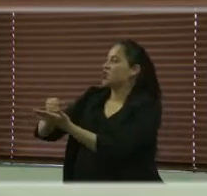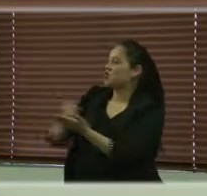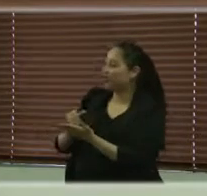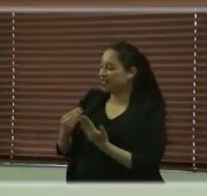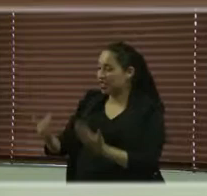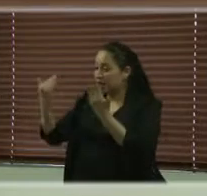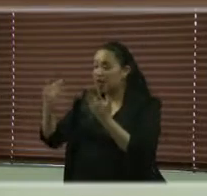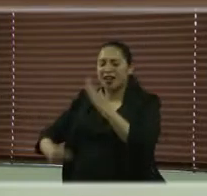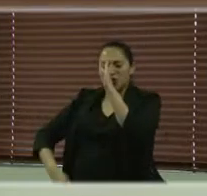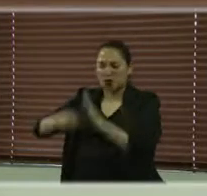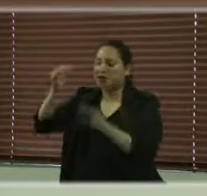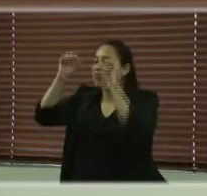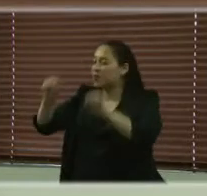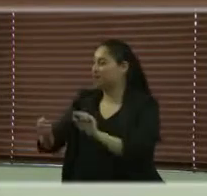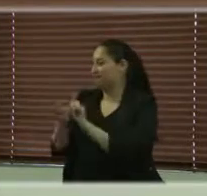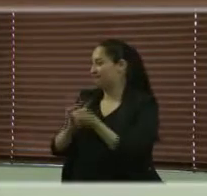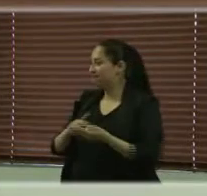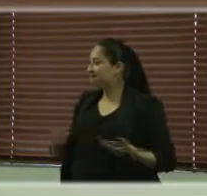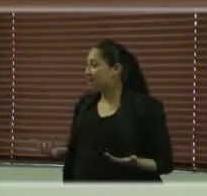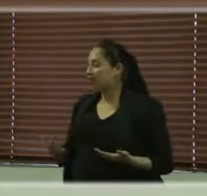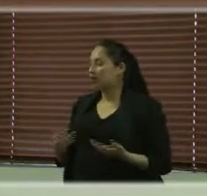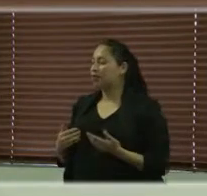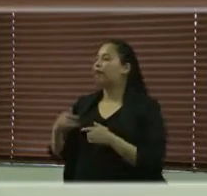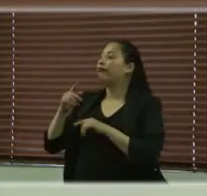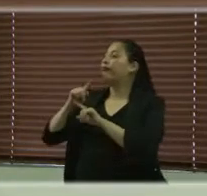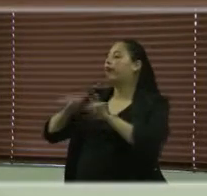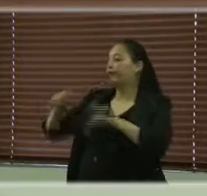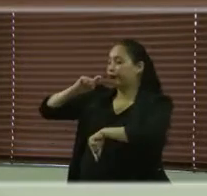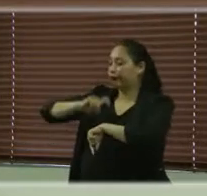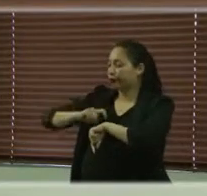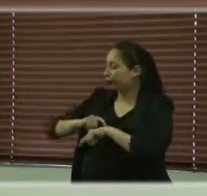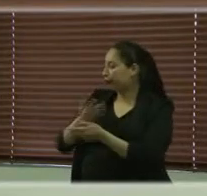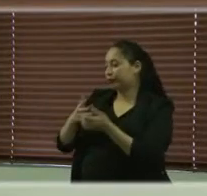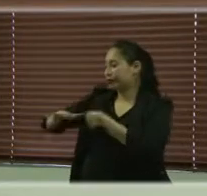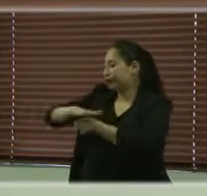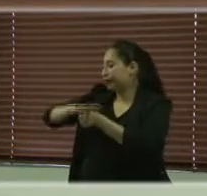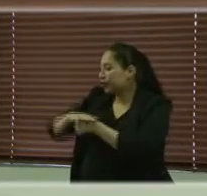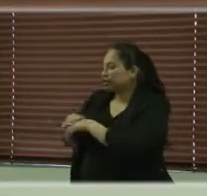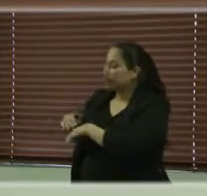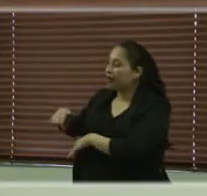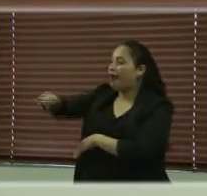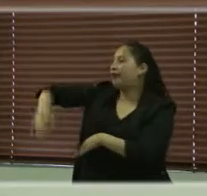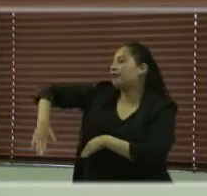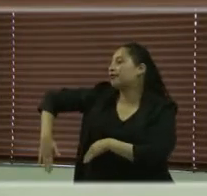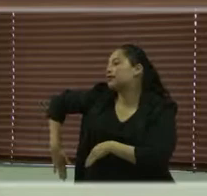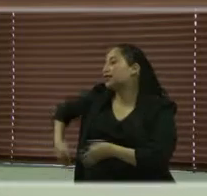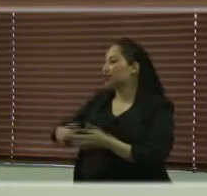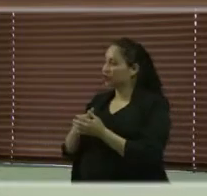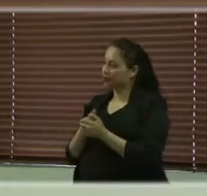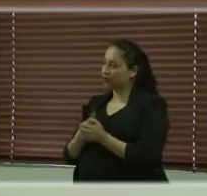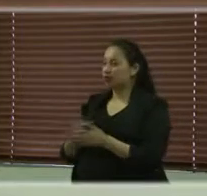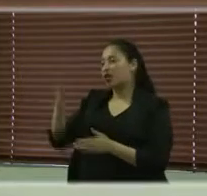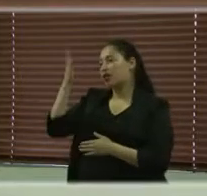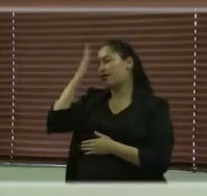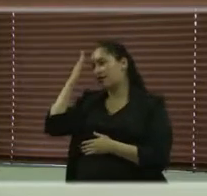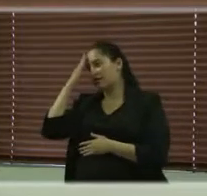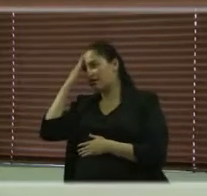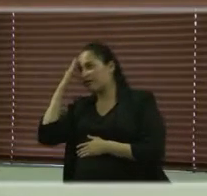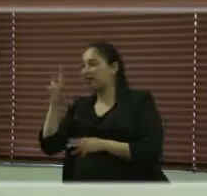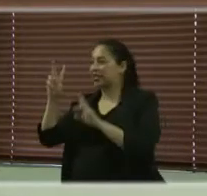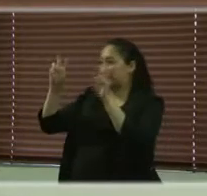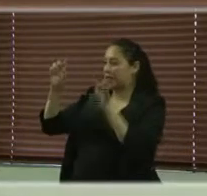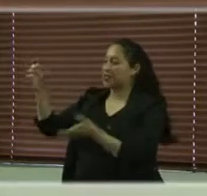debieran de cambiarse y pero que se han ido retrasando y luego por supuesto que los otros temas que ya requieren de recursos materiales